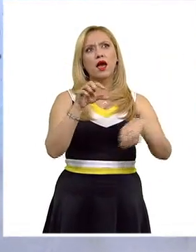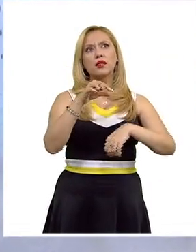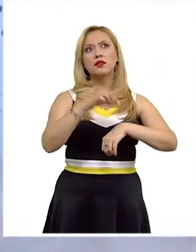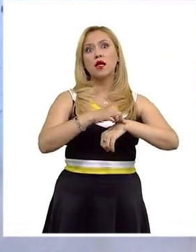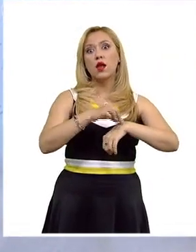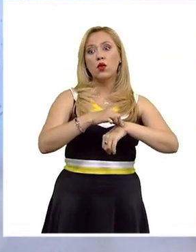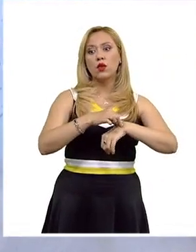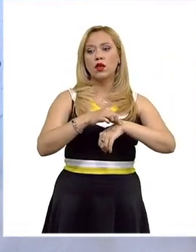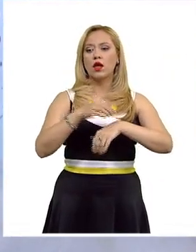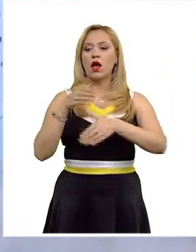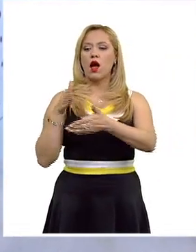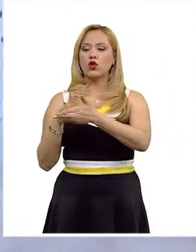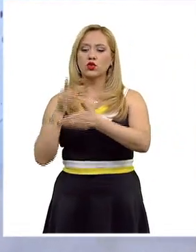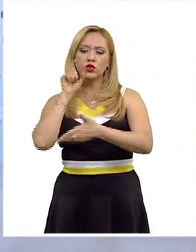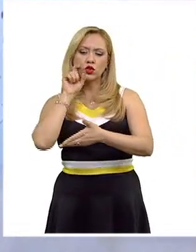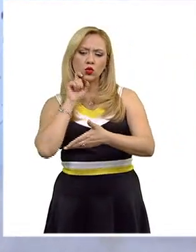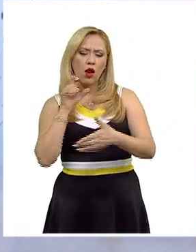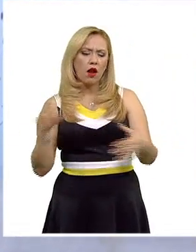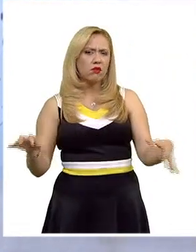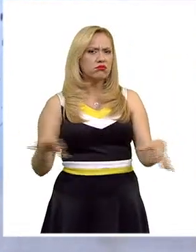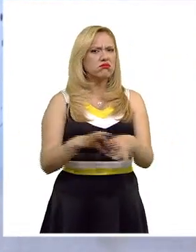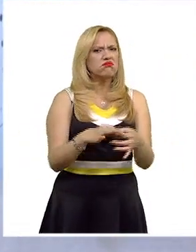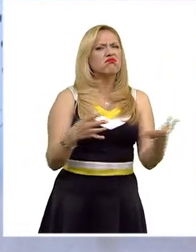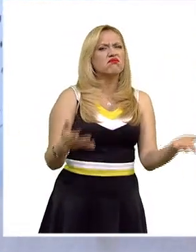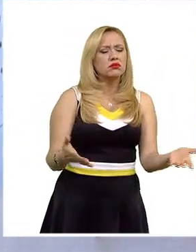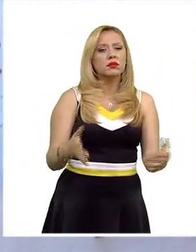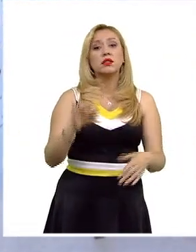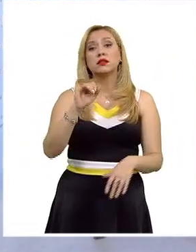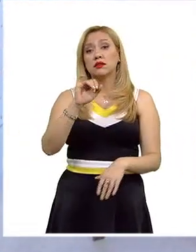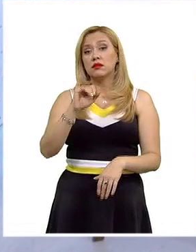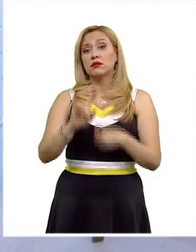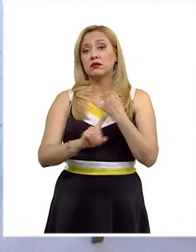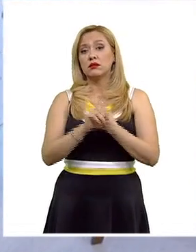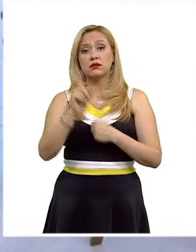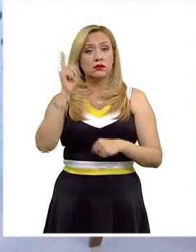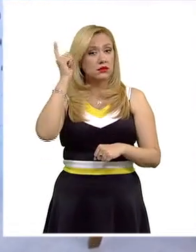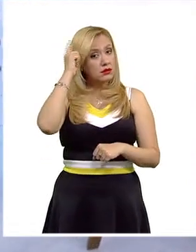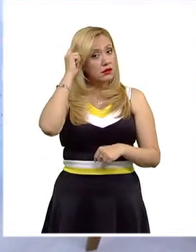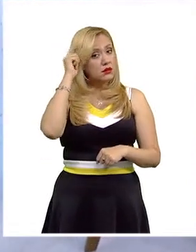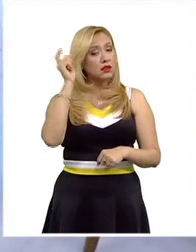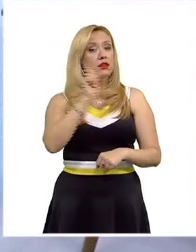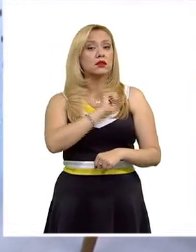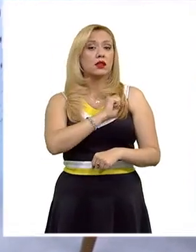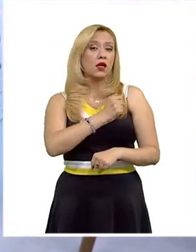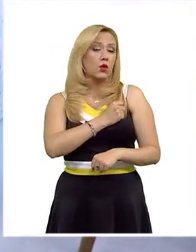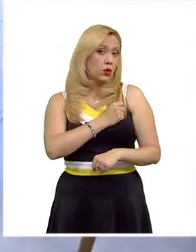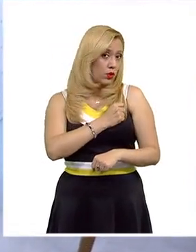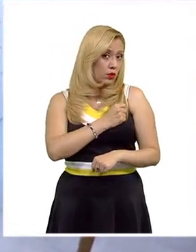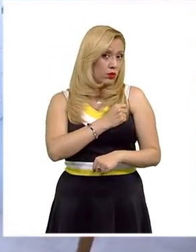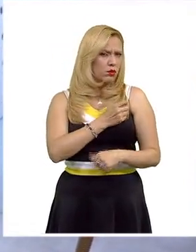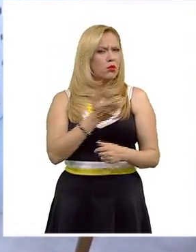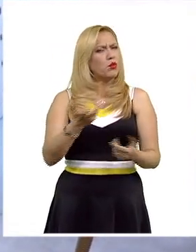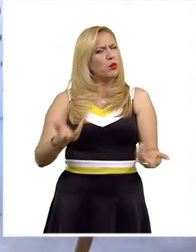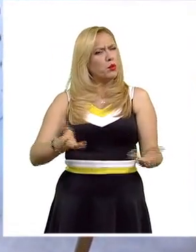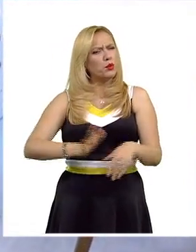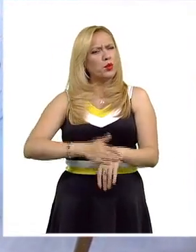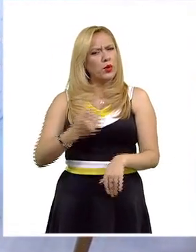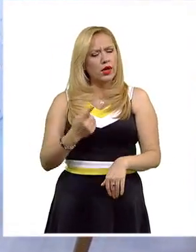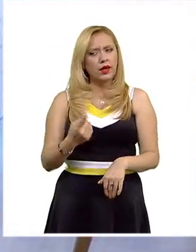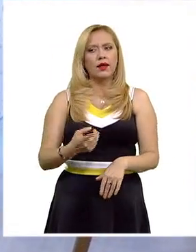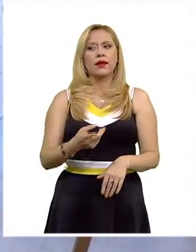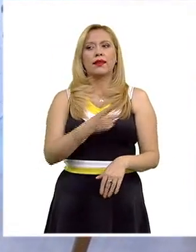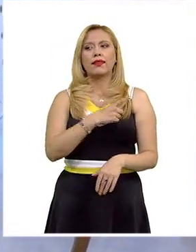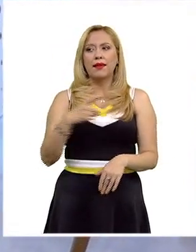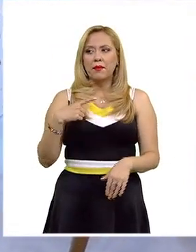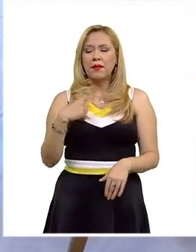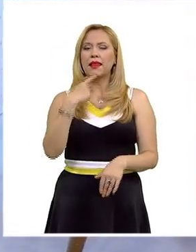Sí, yo cada vez celebro más que se hable del ámbito de la salud mental. Me parece que es un tema en ciernes y que tenemos que recuperarlo, tenemos que insistir